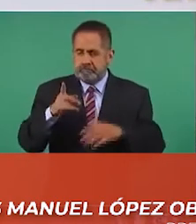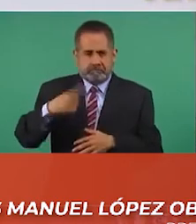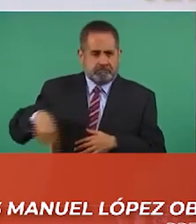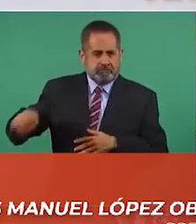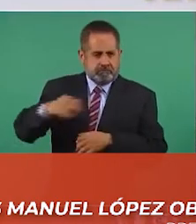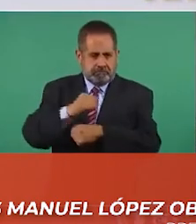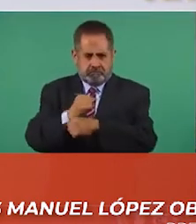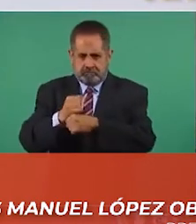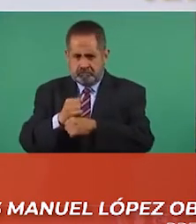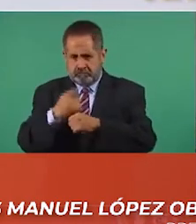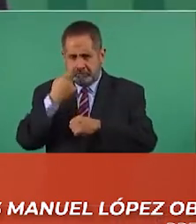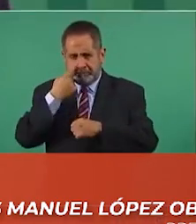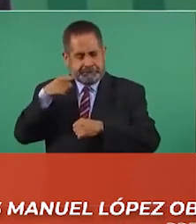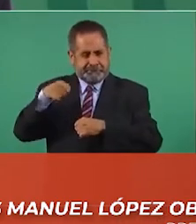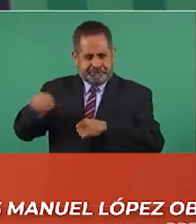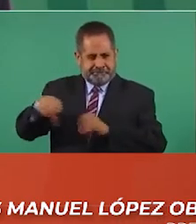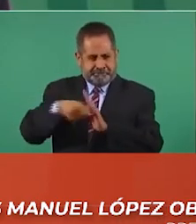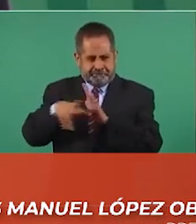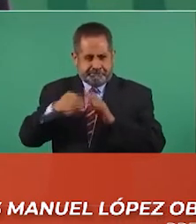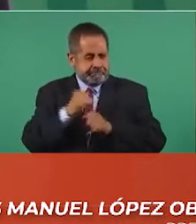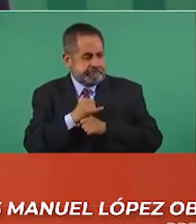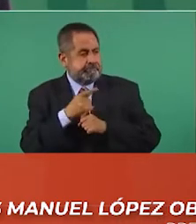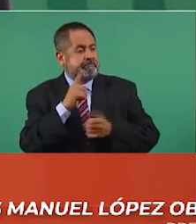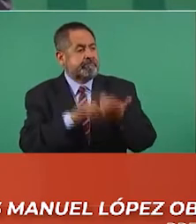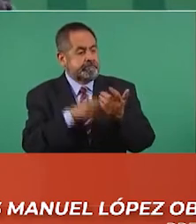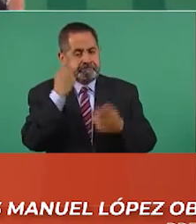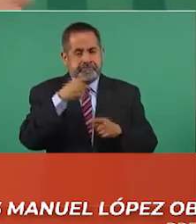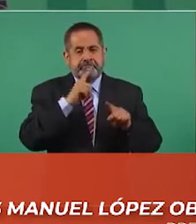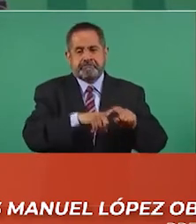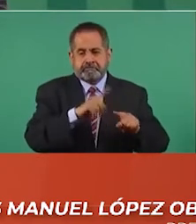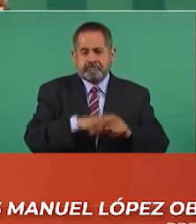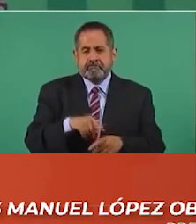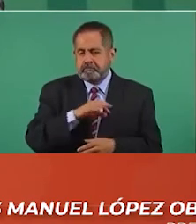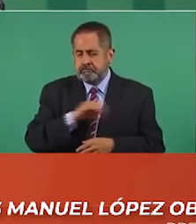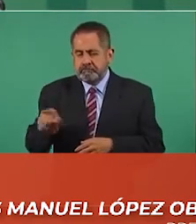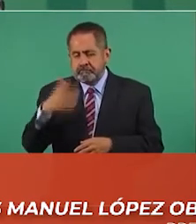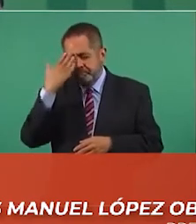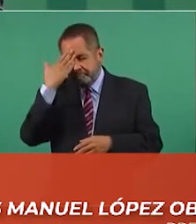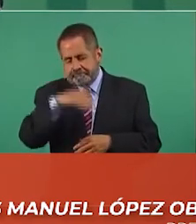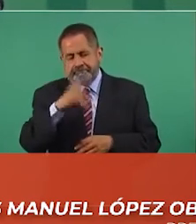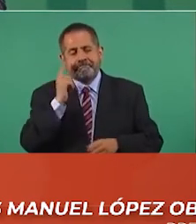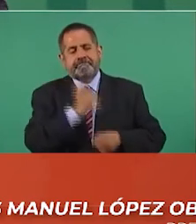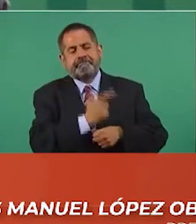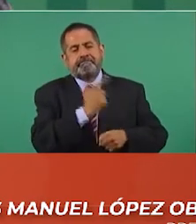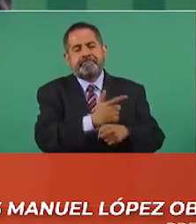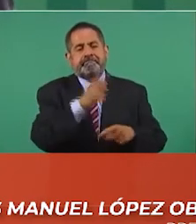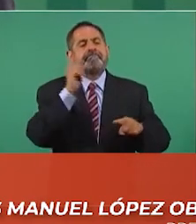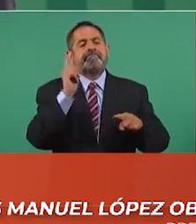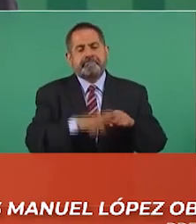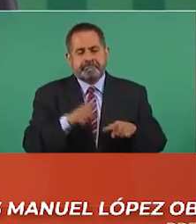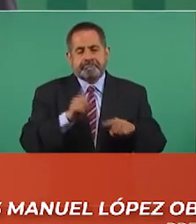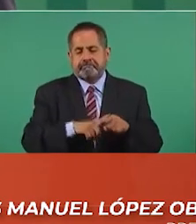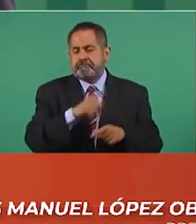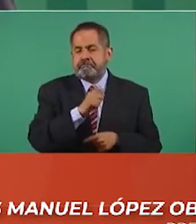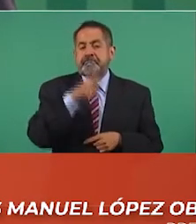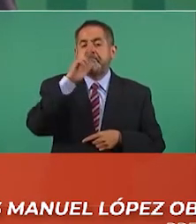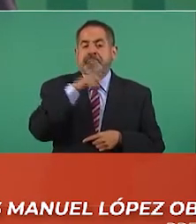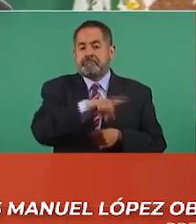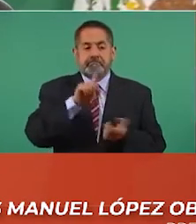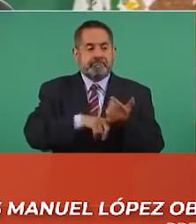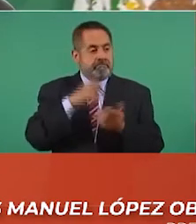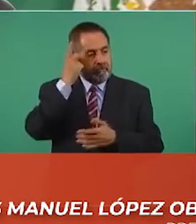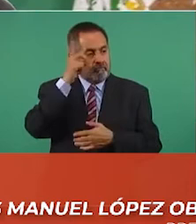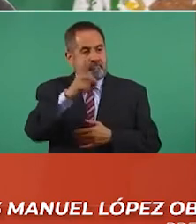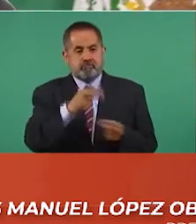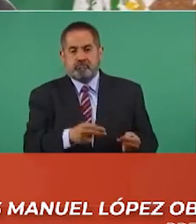investigadores y al periodismo, ¿no? Pero sí se puede llegar a quienes eran los que tenían los